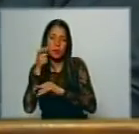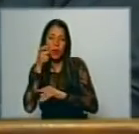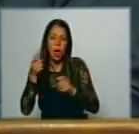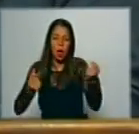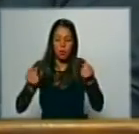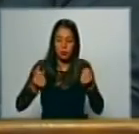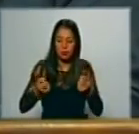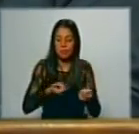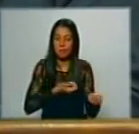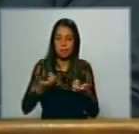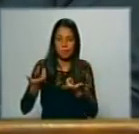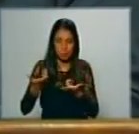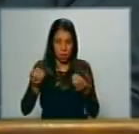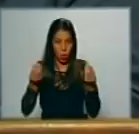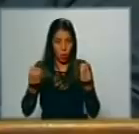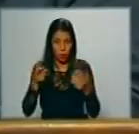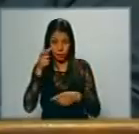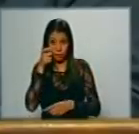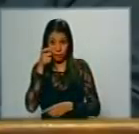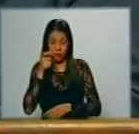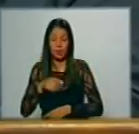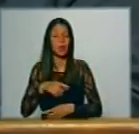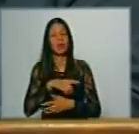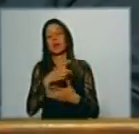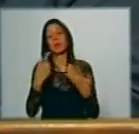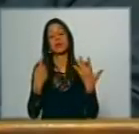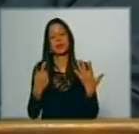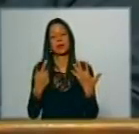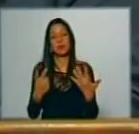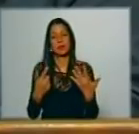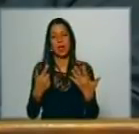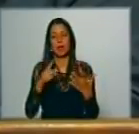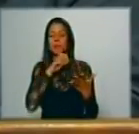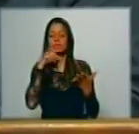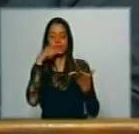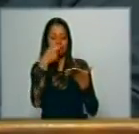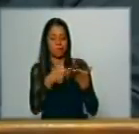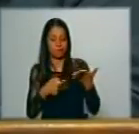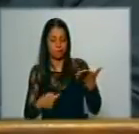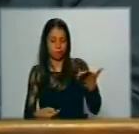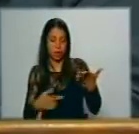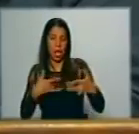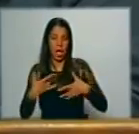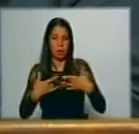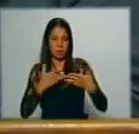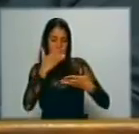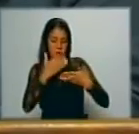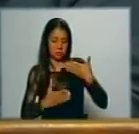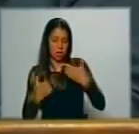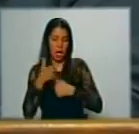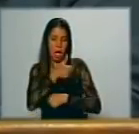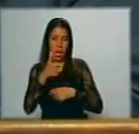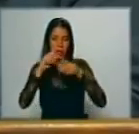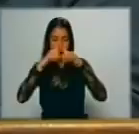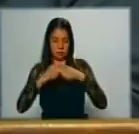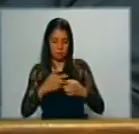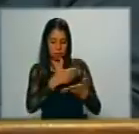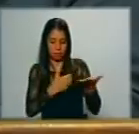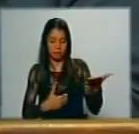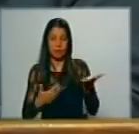transporte. 6. La suscripción de actos y correspondencia del despacho a su cargo.